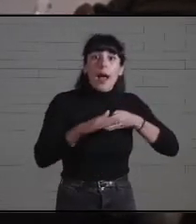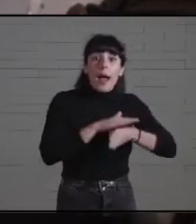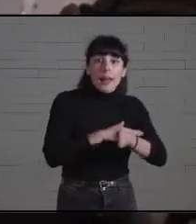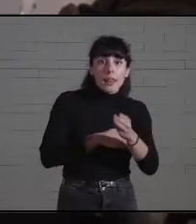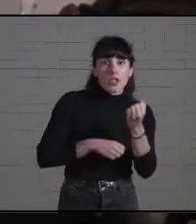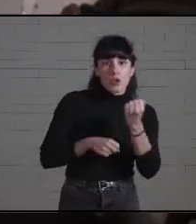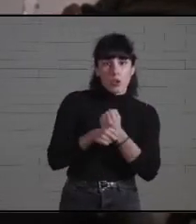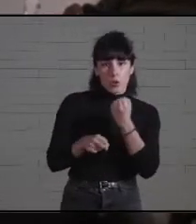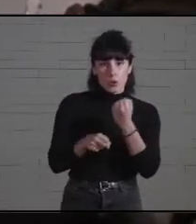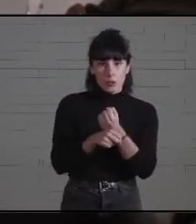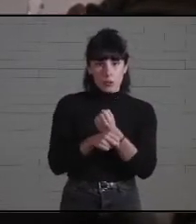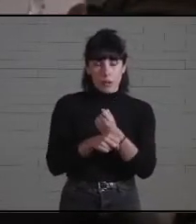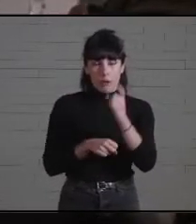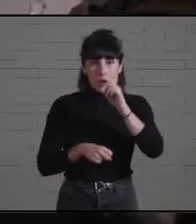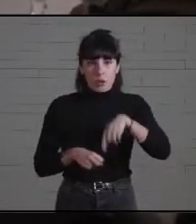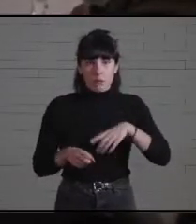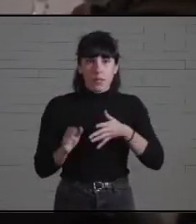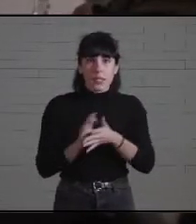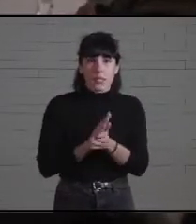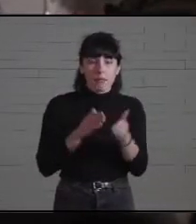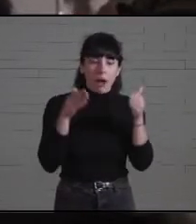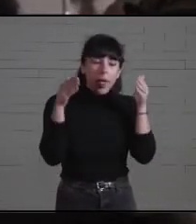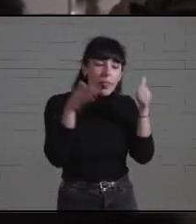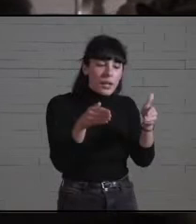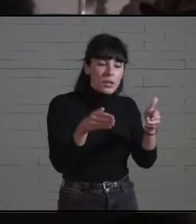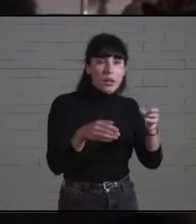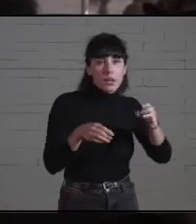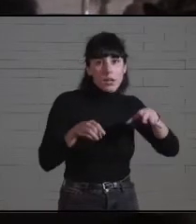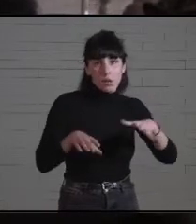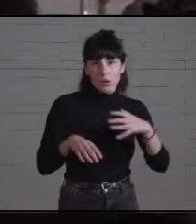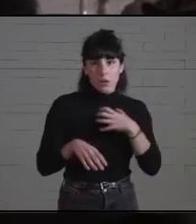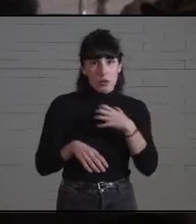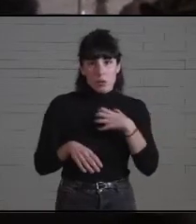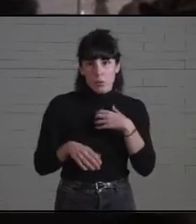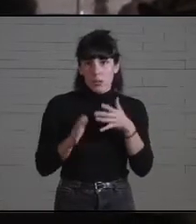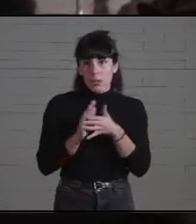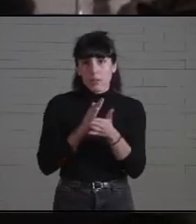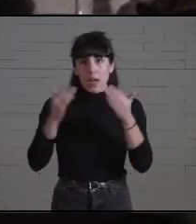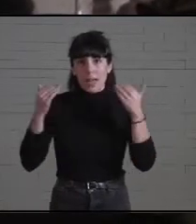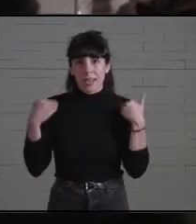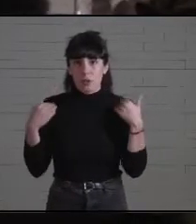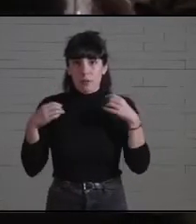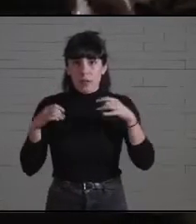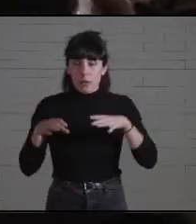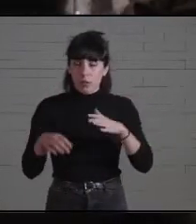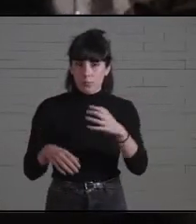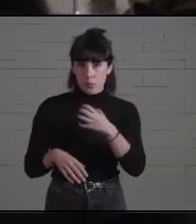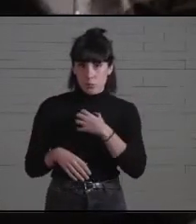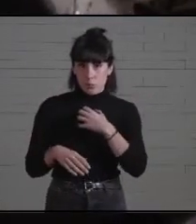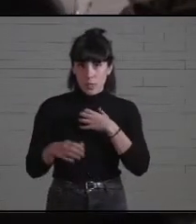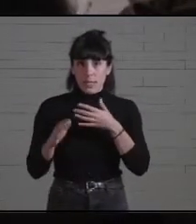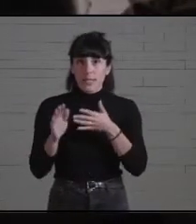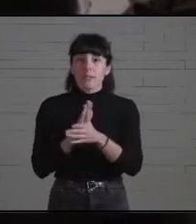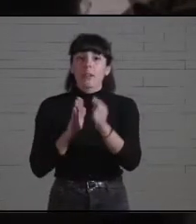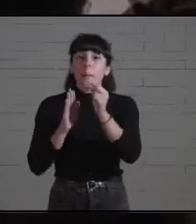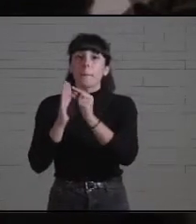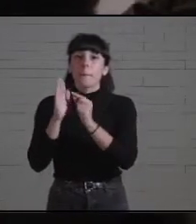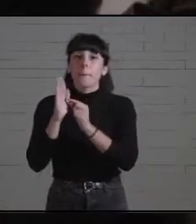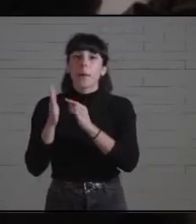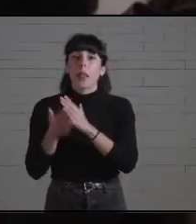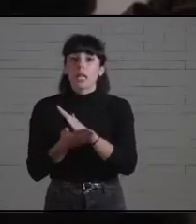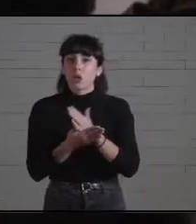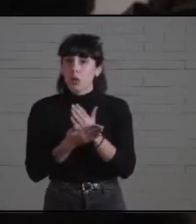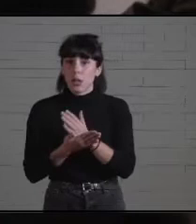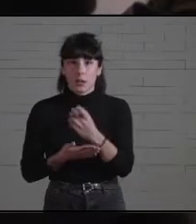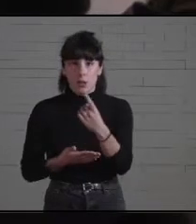concentrar igual, ni pueden adquirir las mismas responsabilidades. Por lo tanto, las medidas de conciliación son necesarias